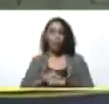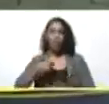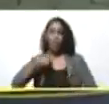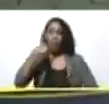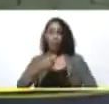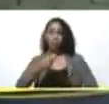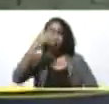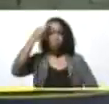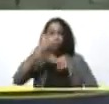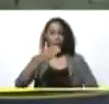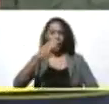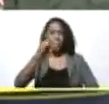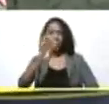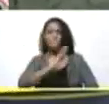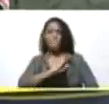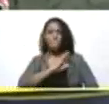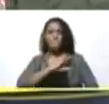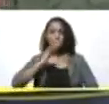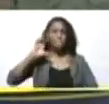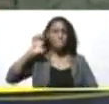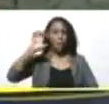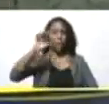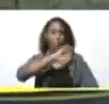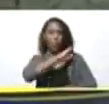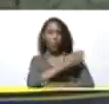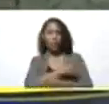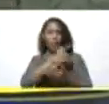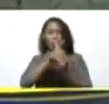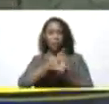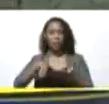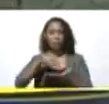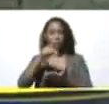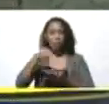los soldados patriotas de la Fuerza Armada Nacional Bolivariana,